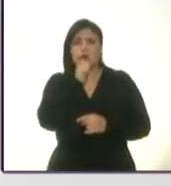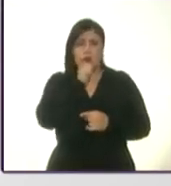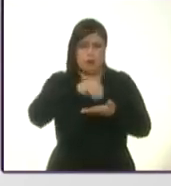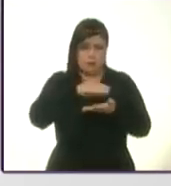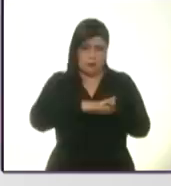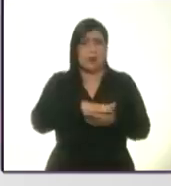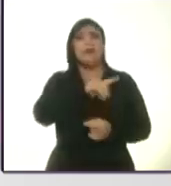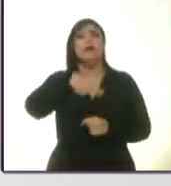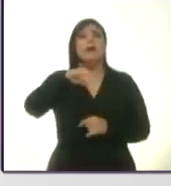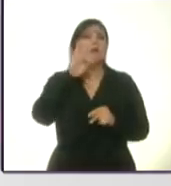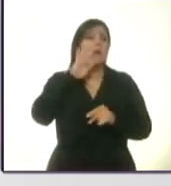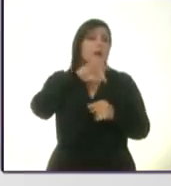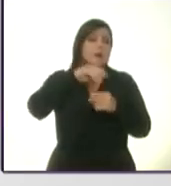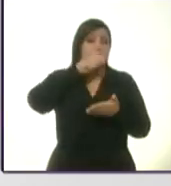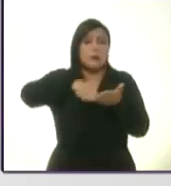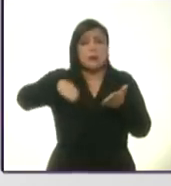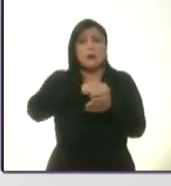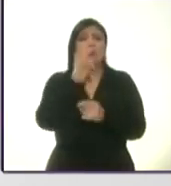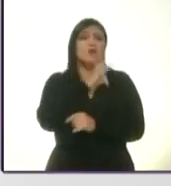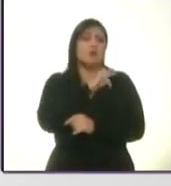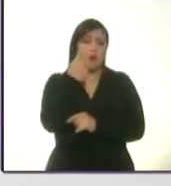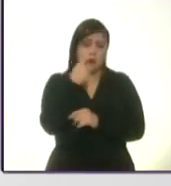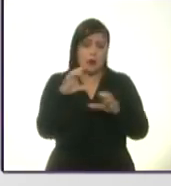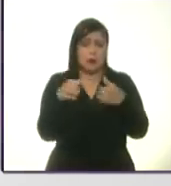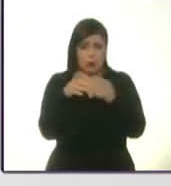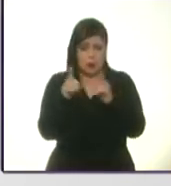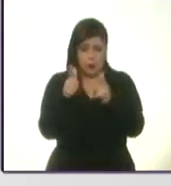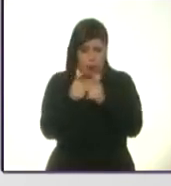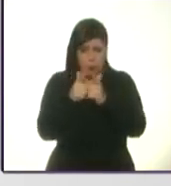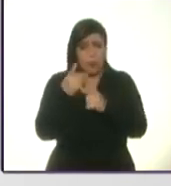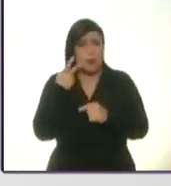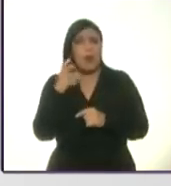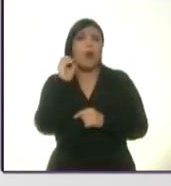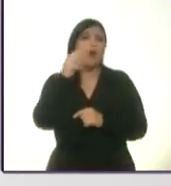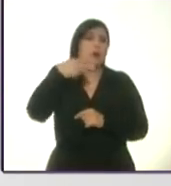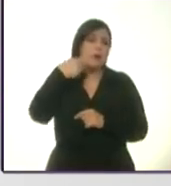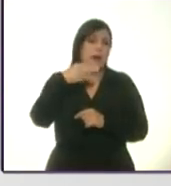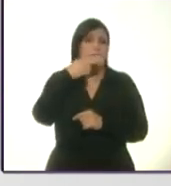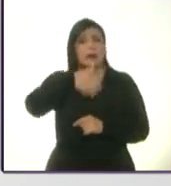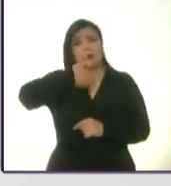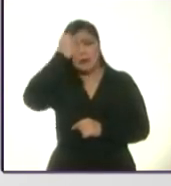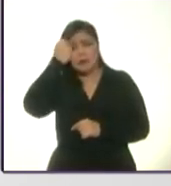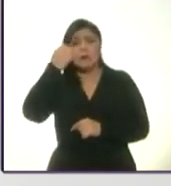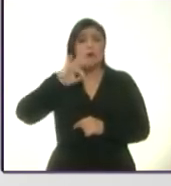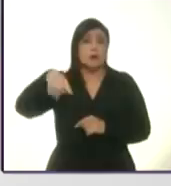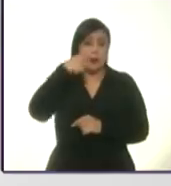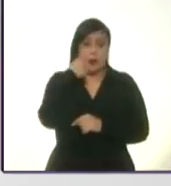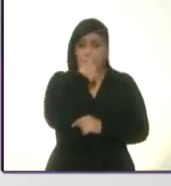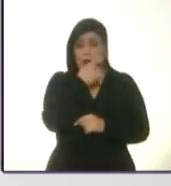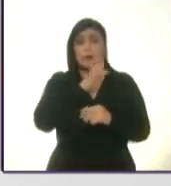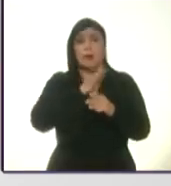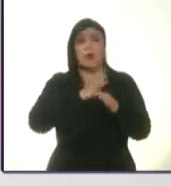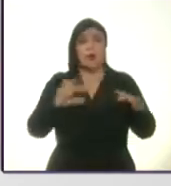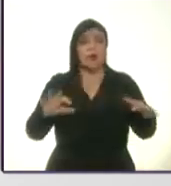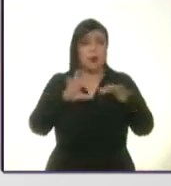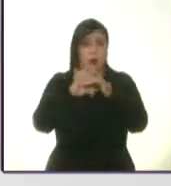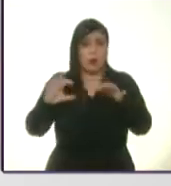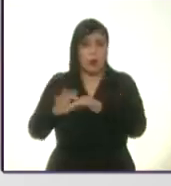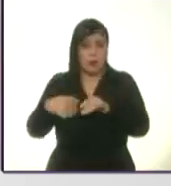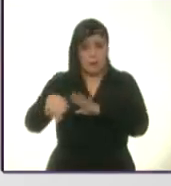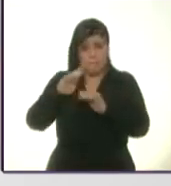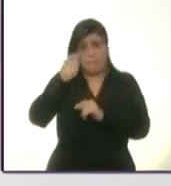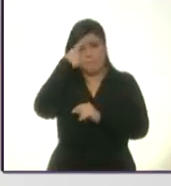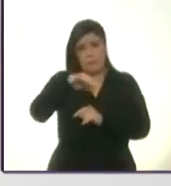será válido son marcas un solo partido o el nombre del candidato si eliges dos opciones de partidos en coalición o en candidatura